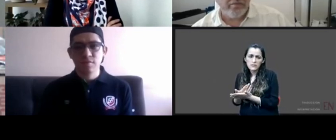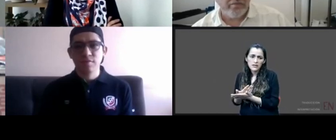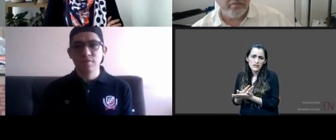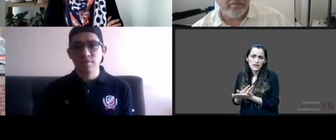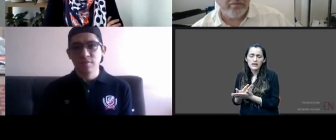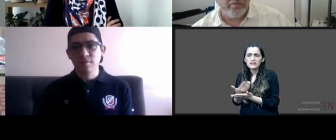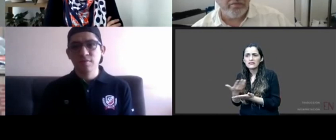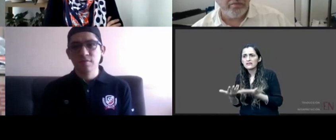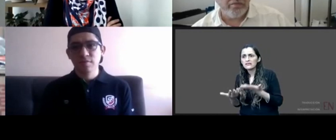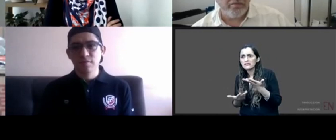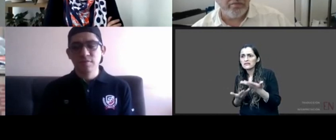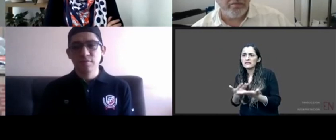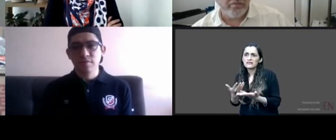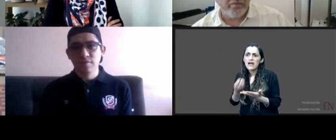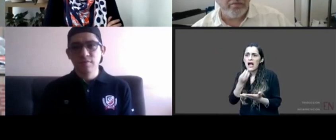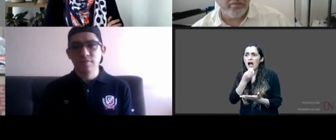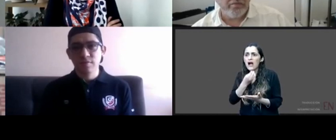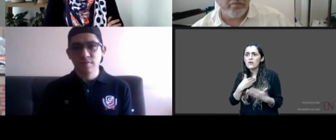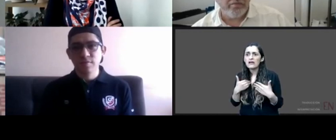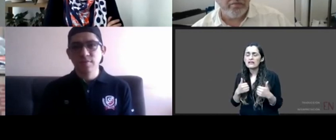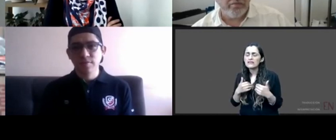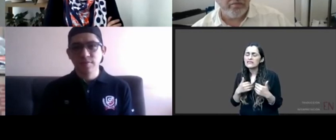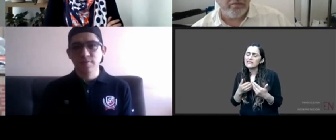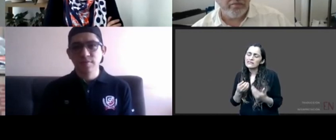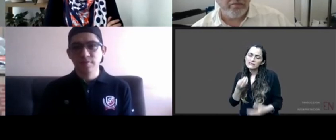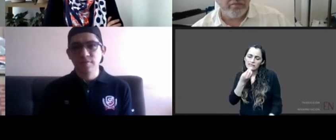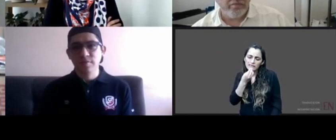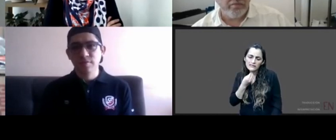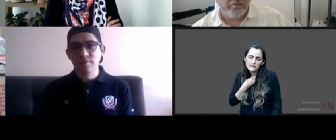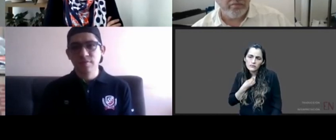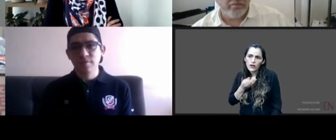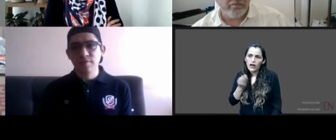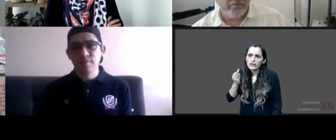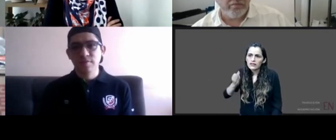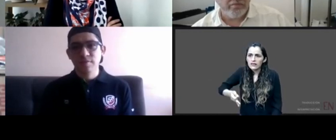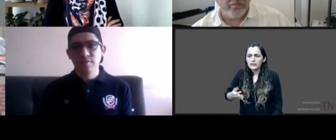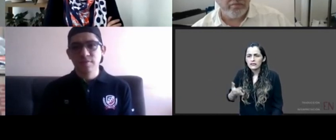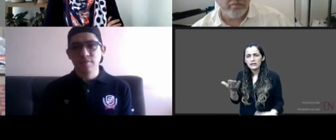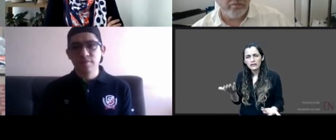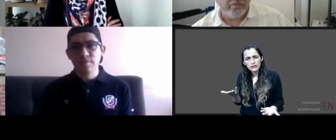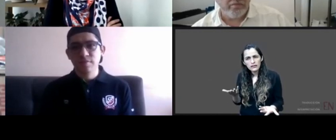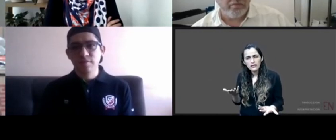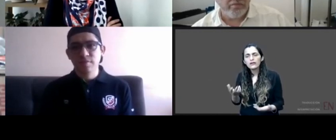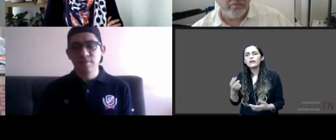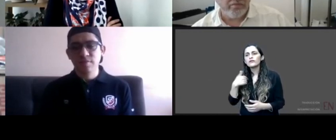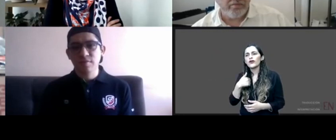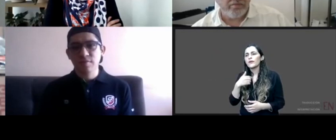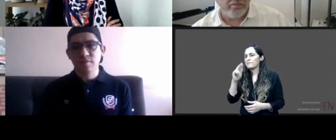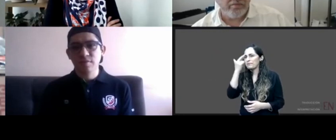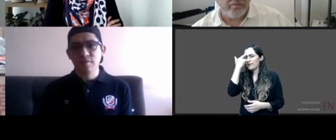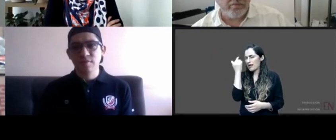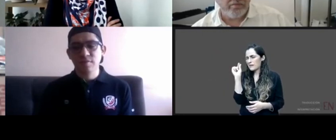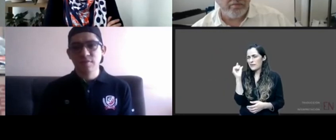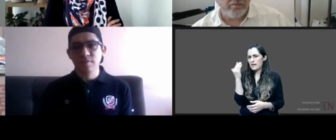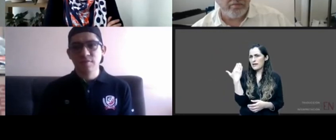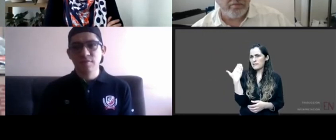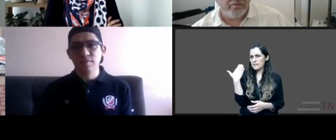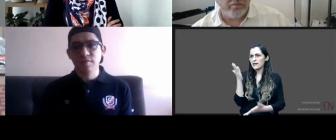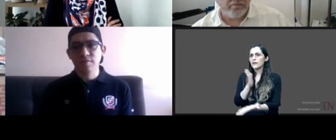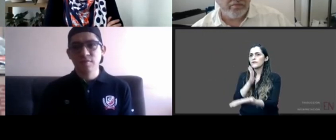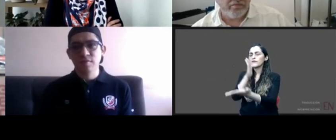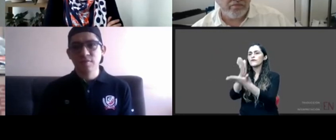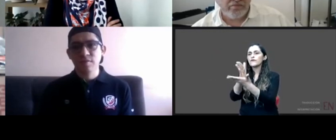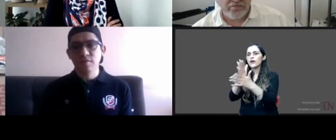no entiende, y eso es lo que, tiene poco tiempo que también asistí a una